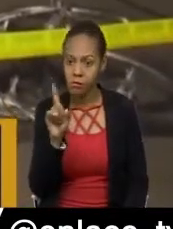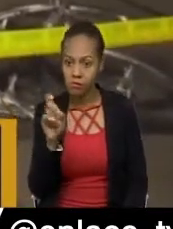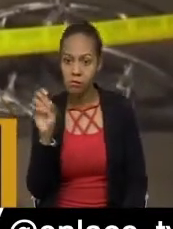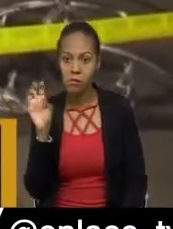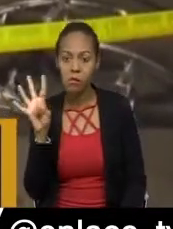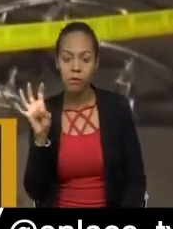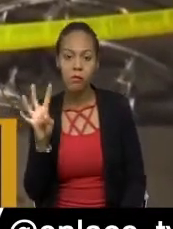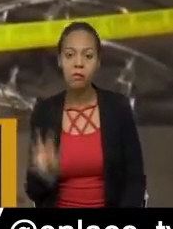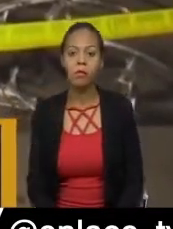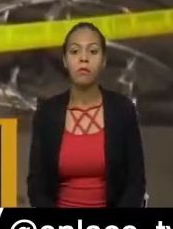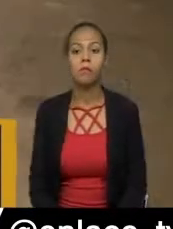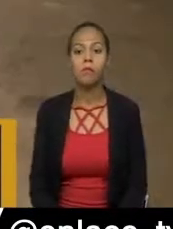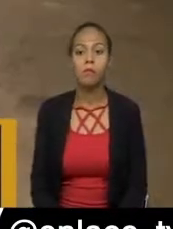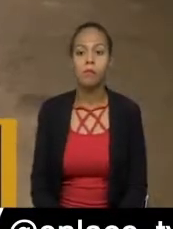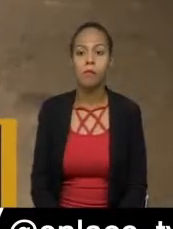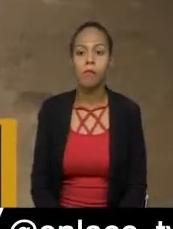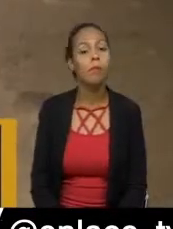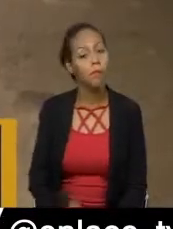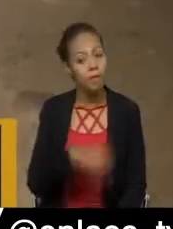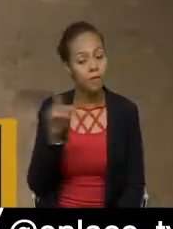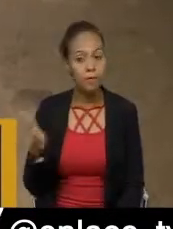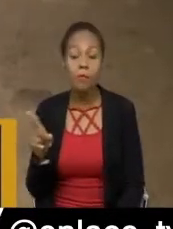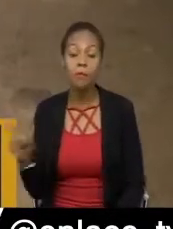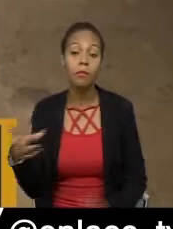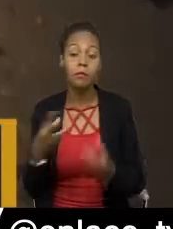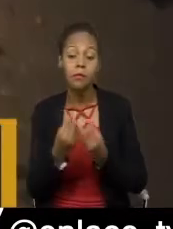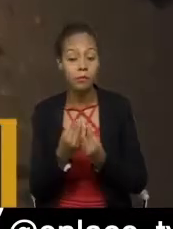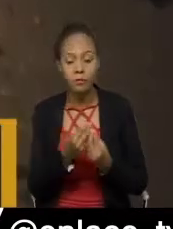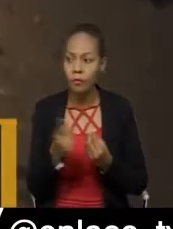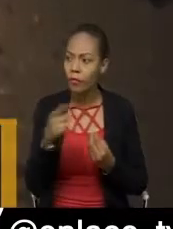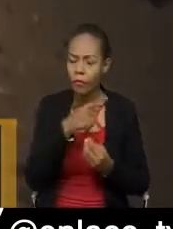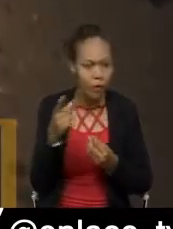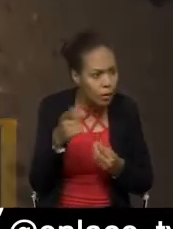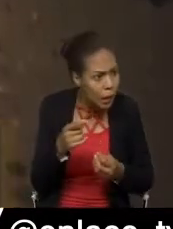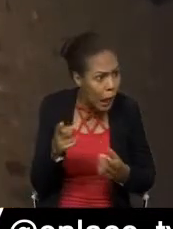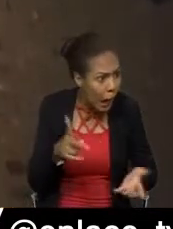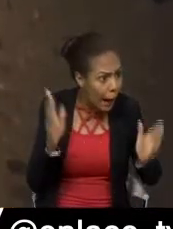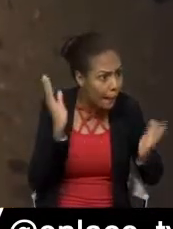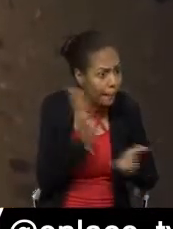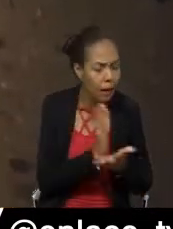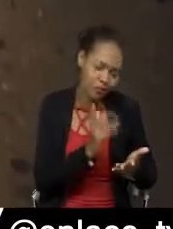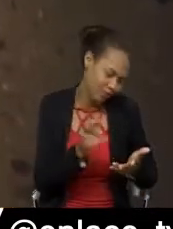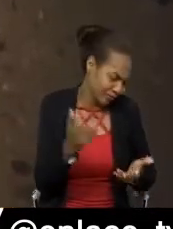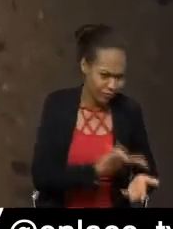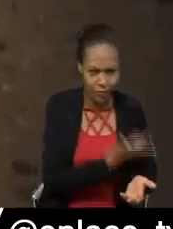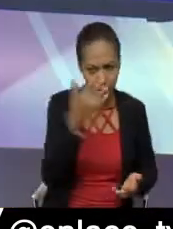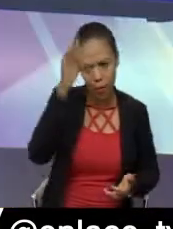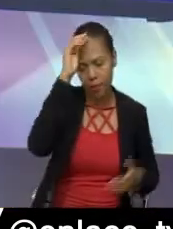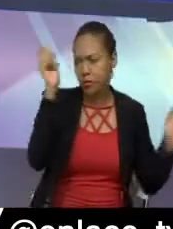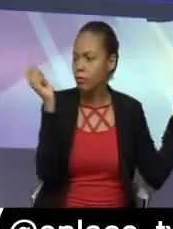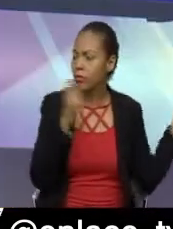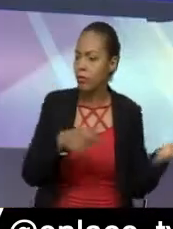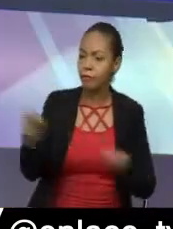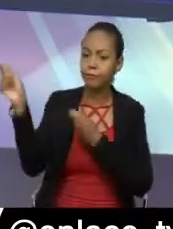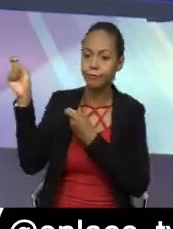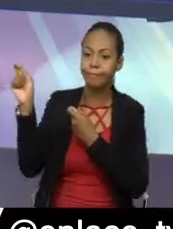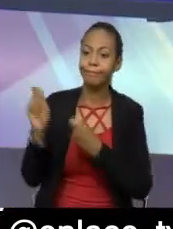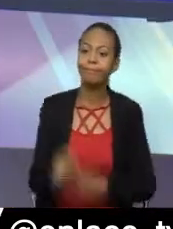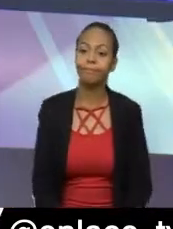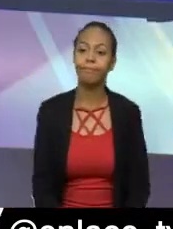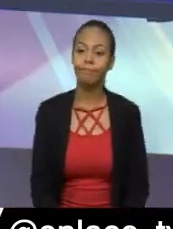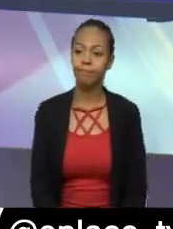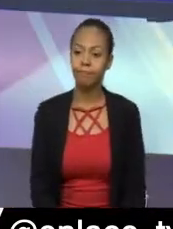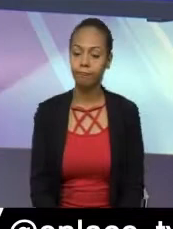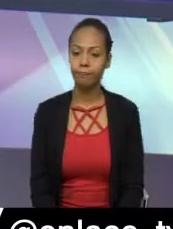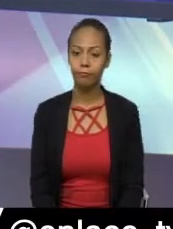hicieron presencia en el lugar, lo mismo que organismos de socorro que trasladaron a un centro asistencial a la persona herida en este accidente. Los directivos